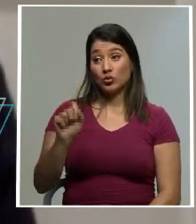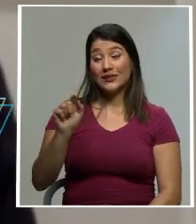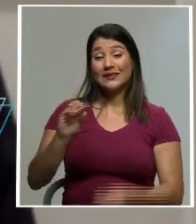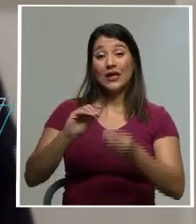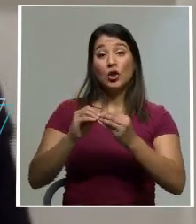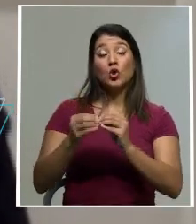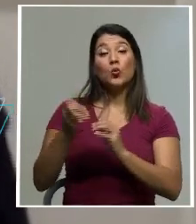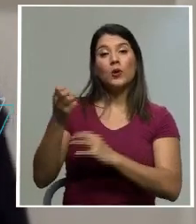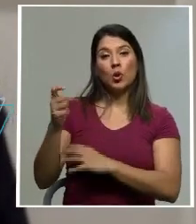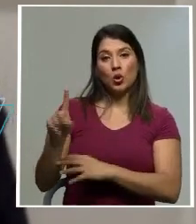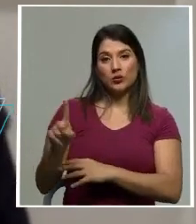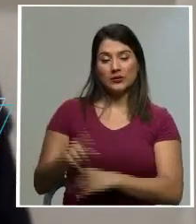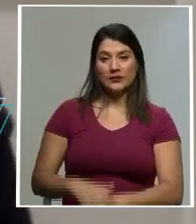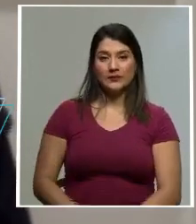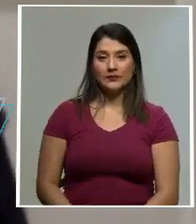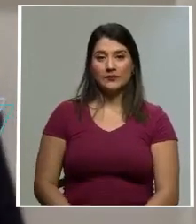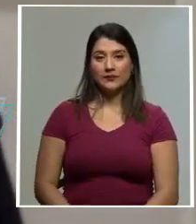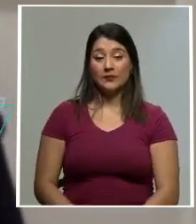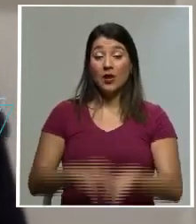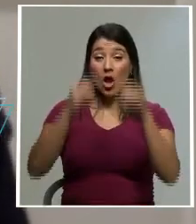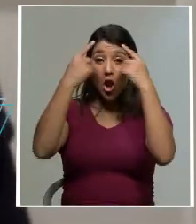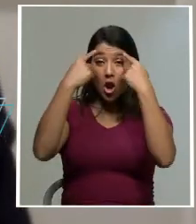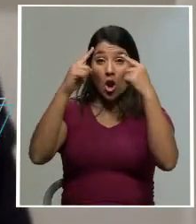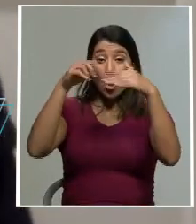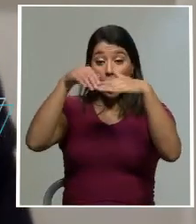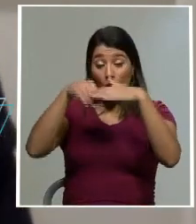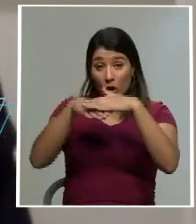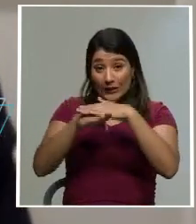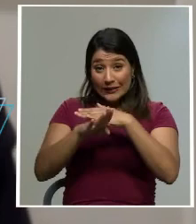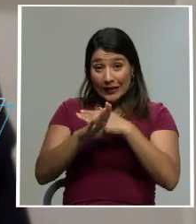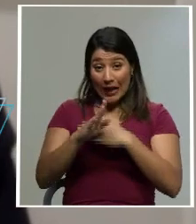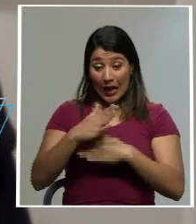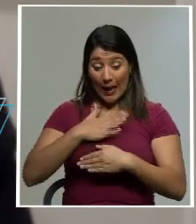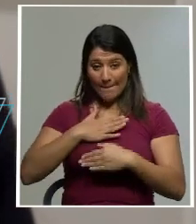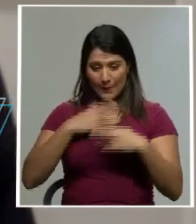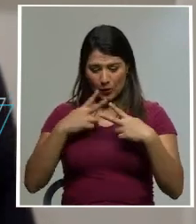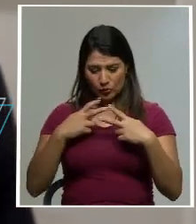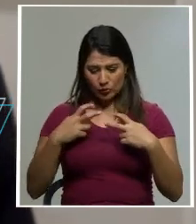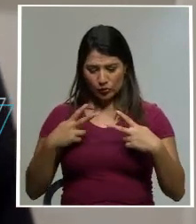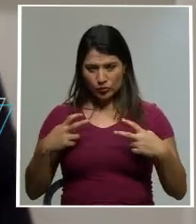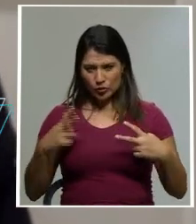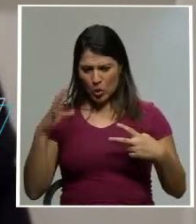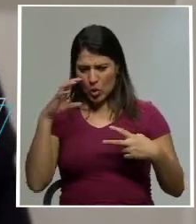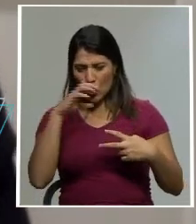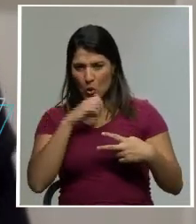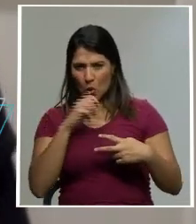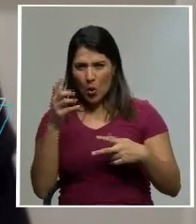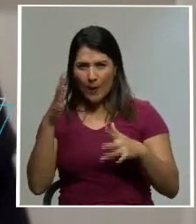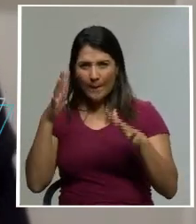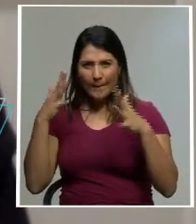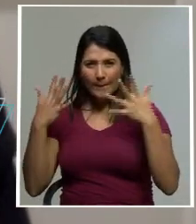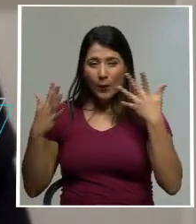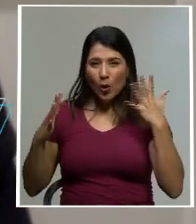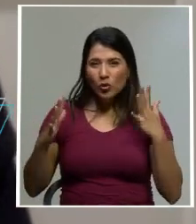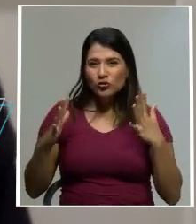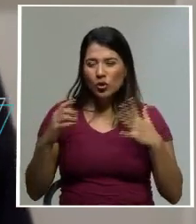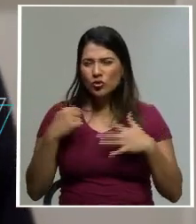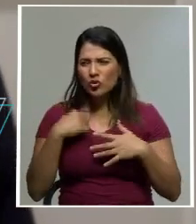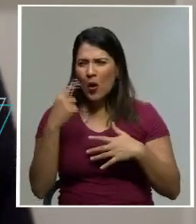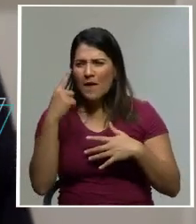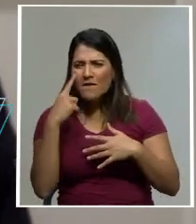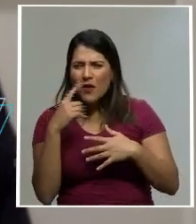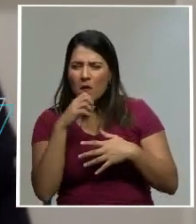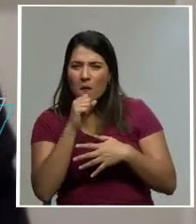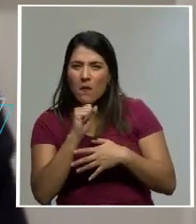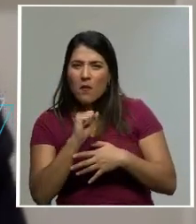11. Logro entrar dentro de mí mismo. Descubro bosques, fábricas de polen, un ejército